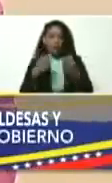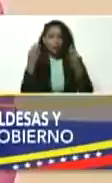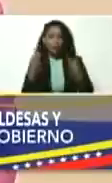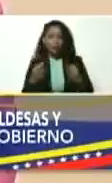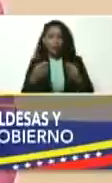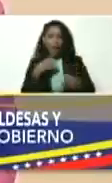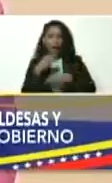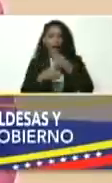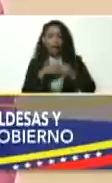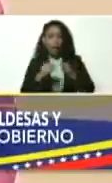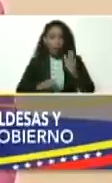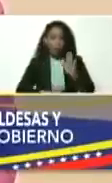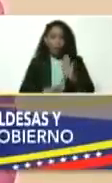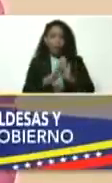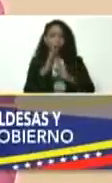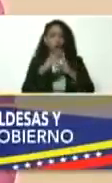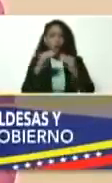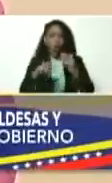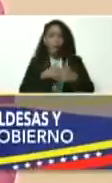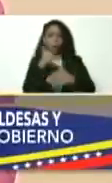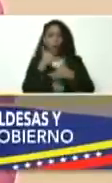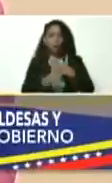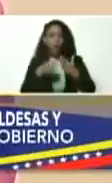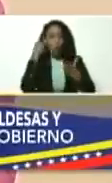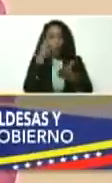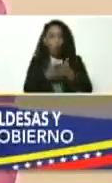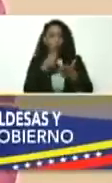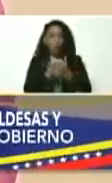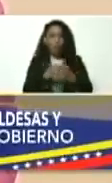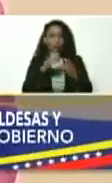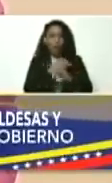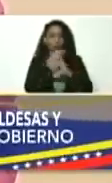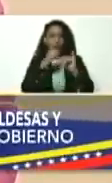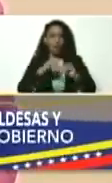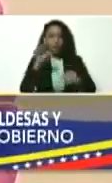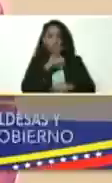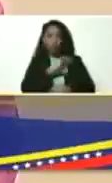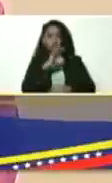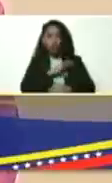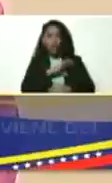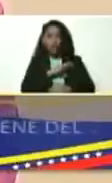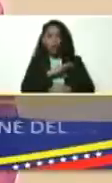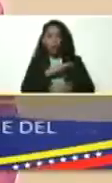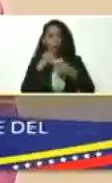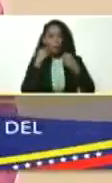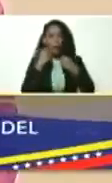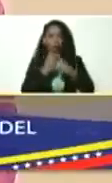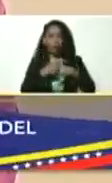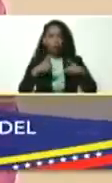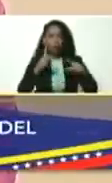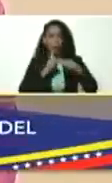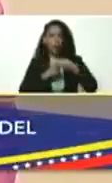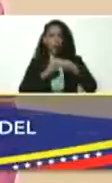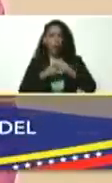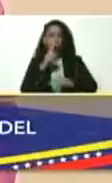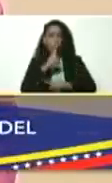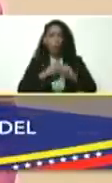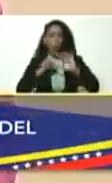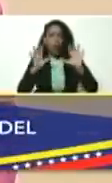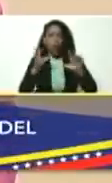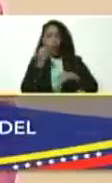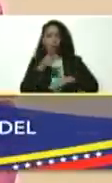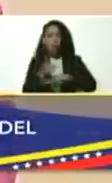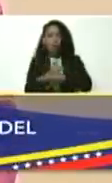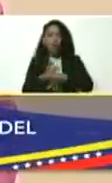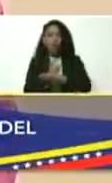a andar todos los proyectos de la lucha por la felicidad social por la prosperidad por el 1 por 10 del buen gobierno